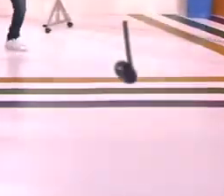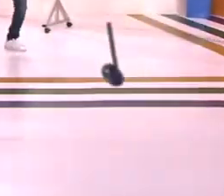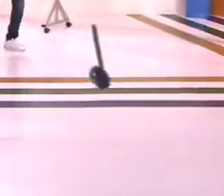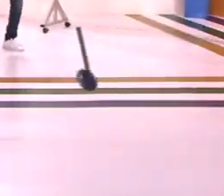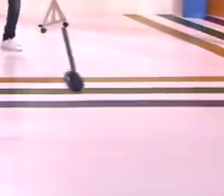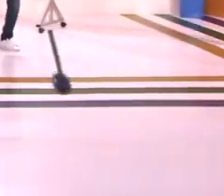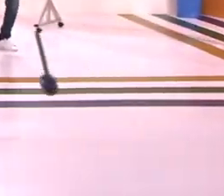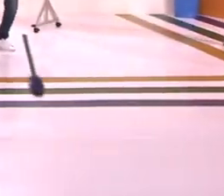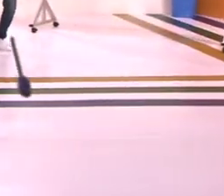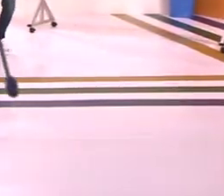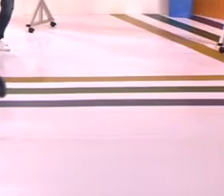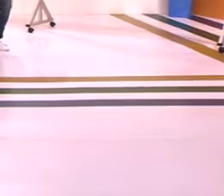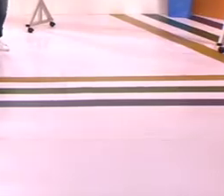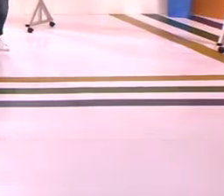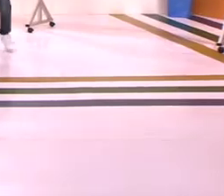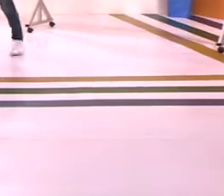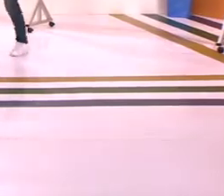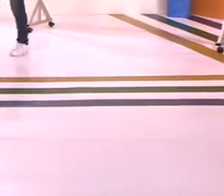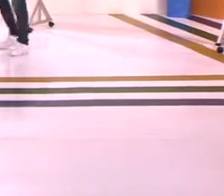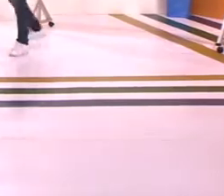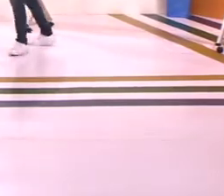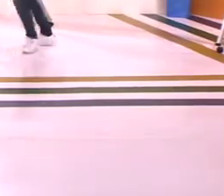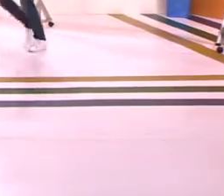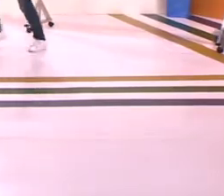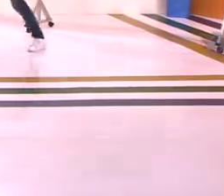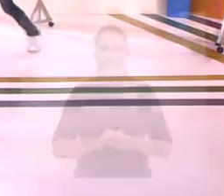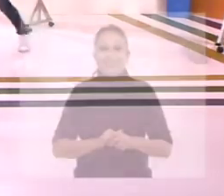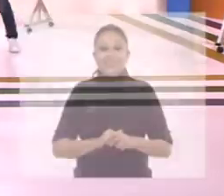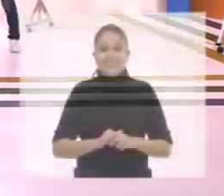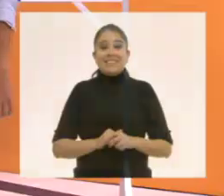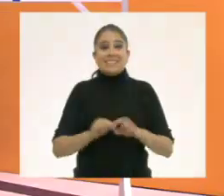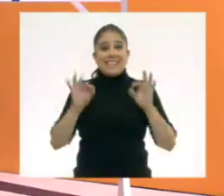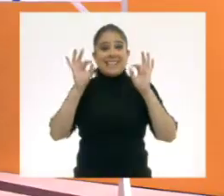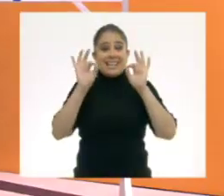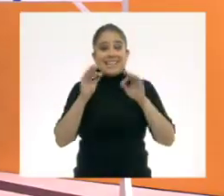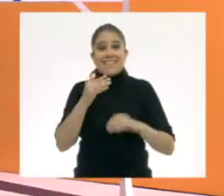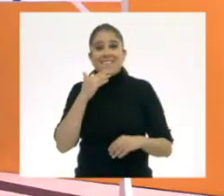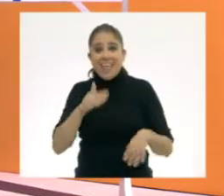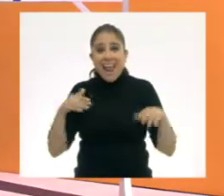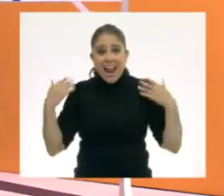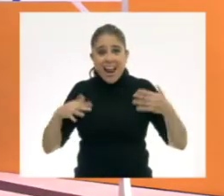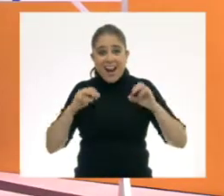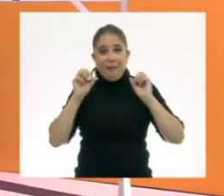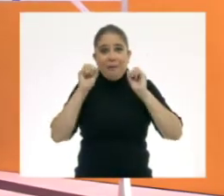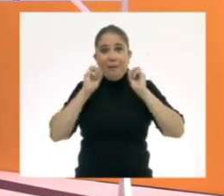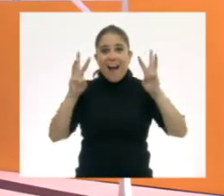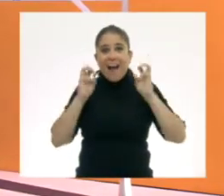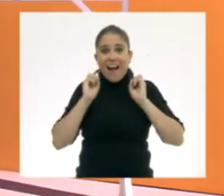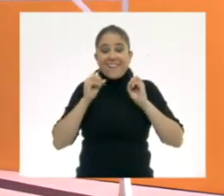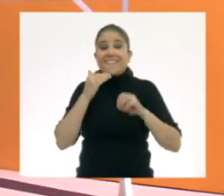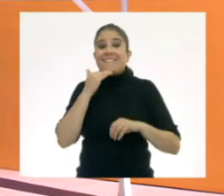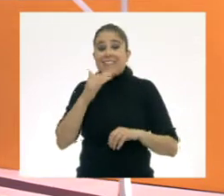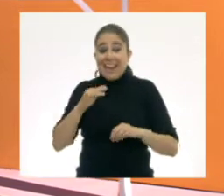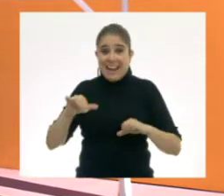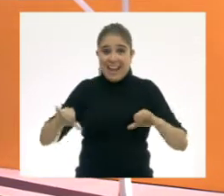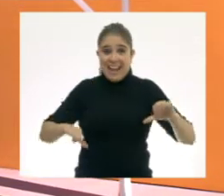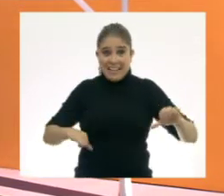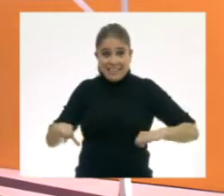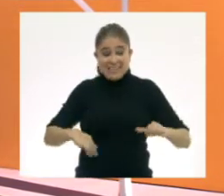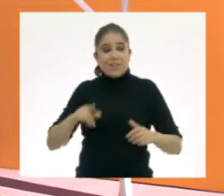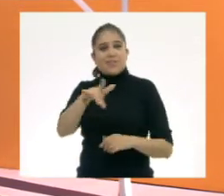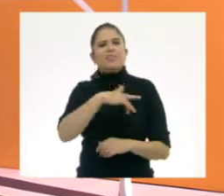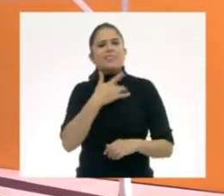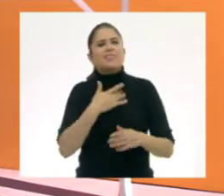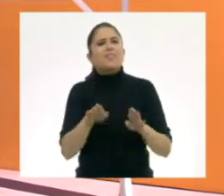Y listo. Muy bien. Wow. Muy bien. Esta actividad, ¿cómo